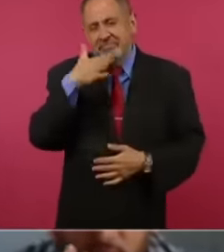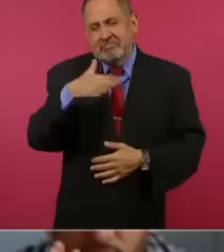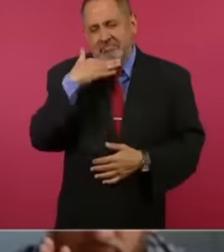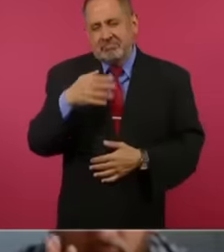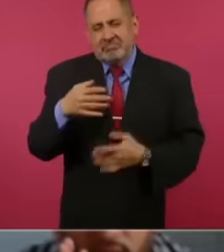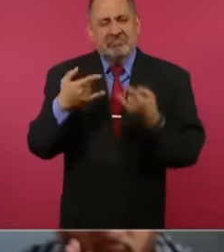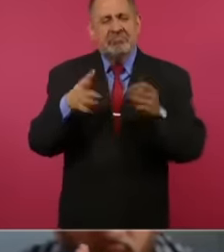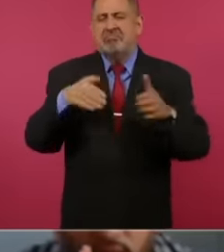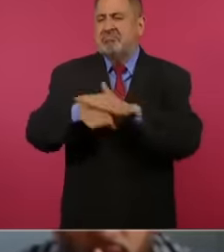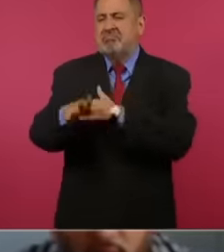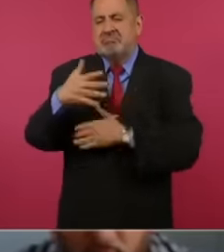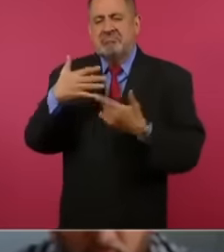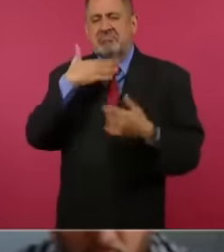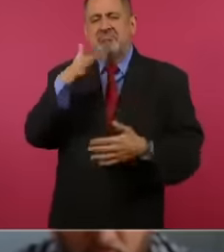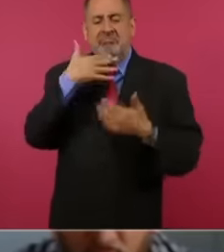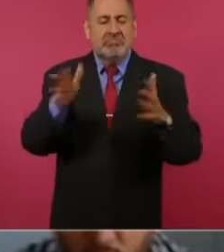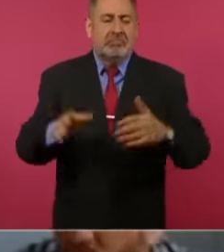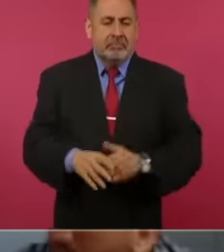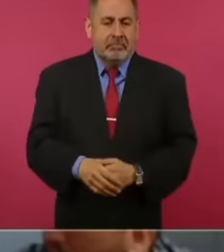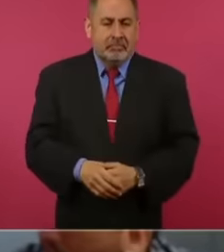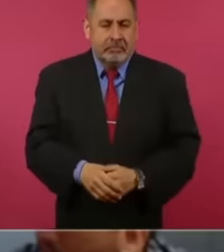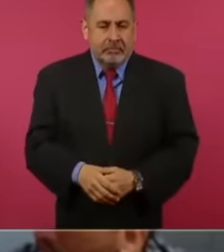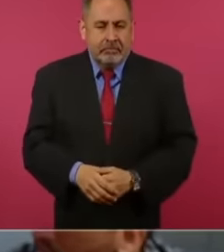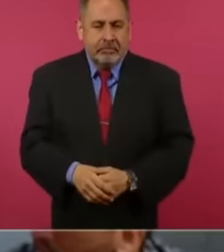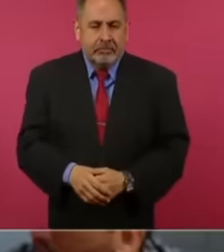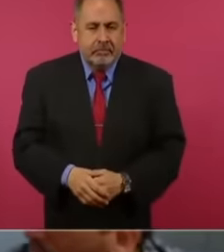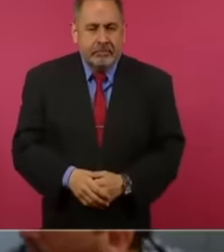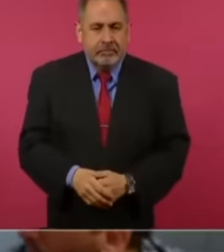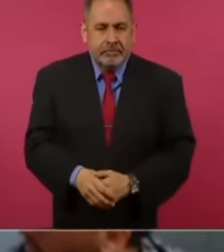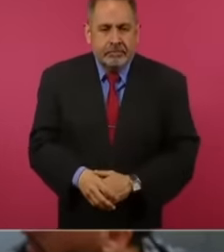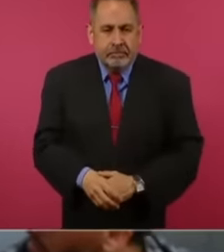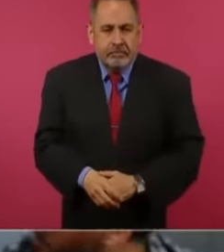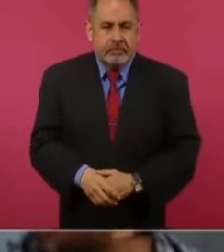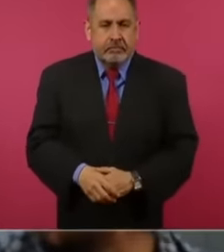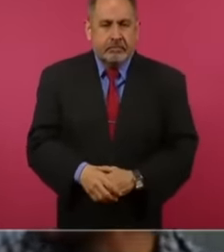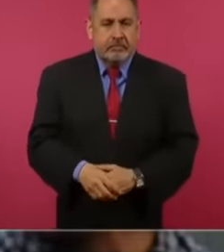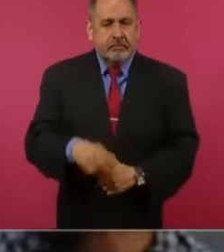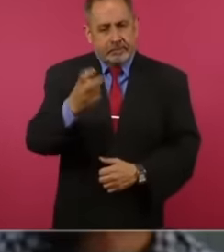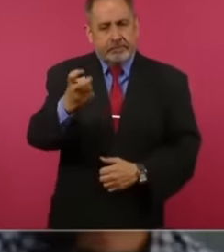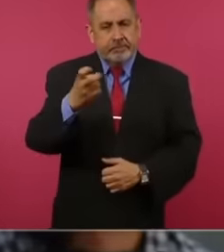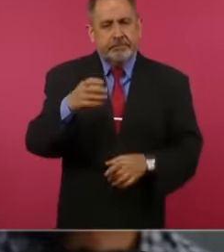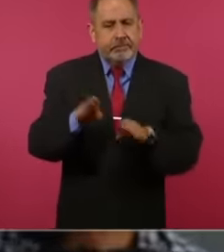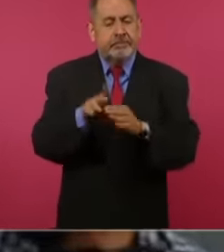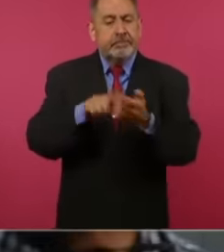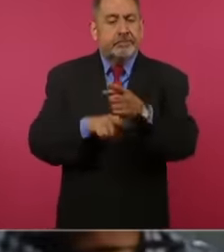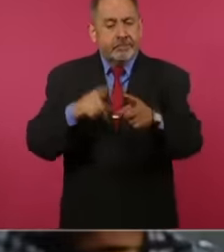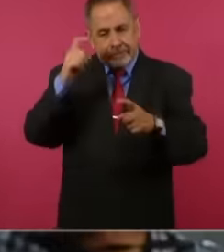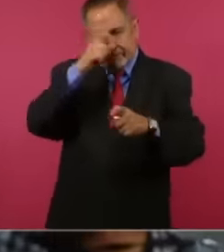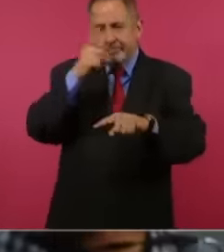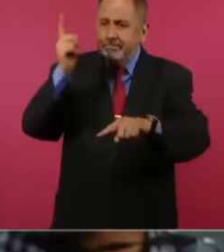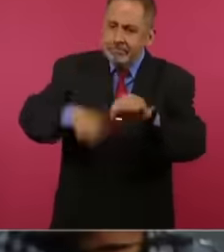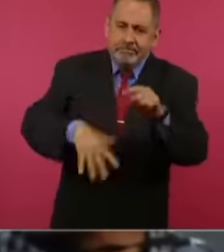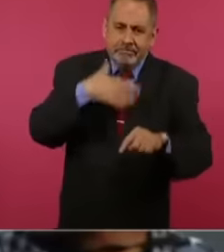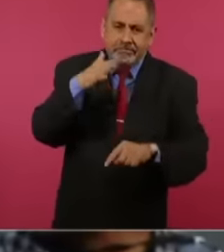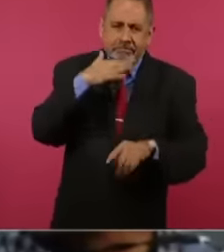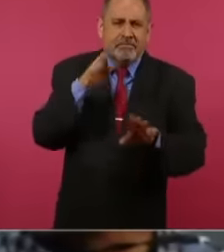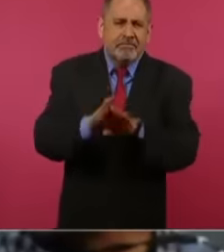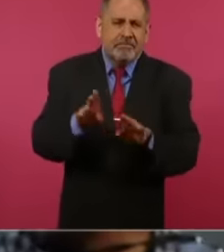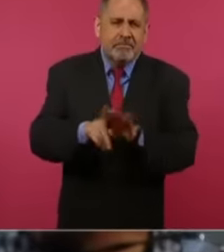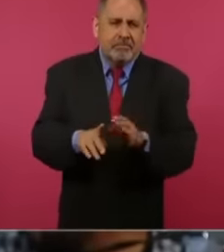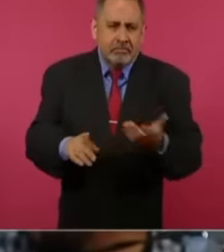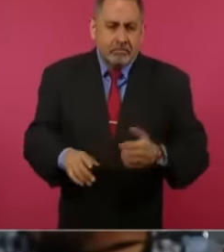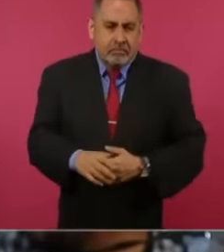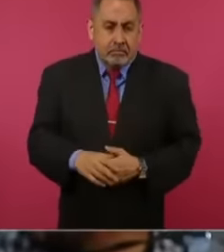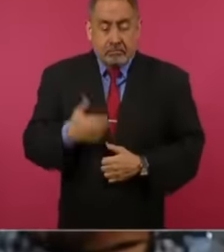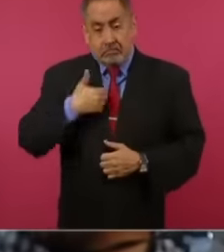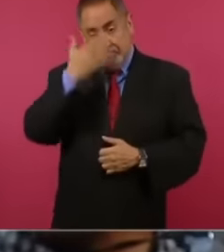puertota. Y una de las causas, eso es una de las causas que es difícil combatir la corrupción. Entonces, ¿cómo?